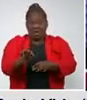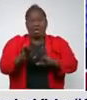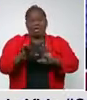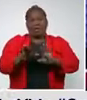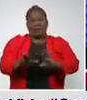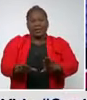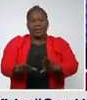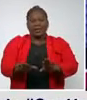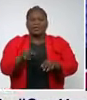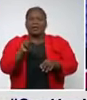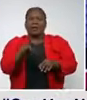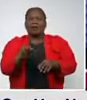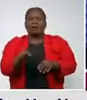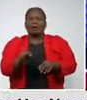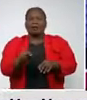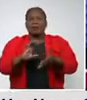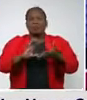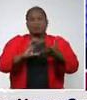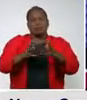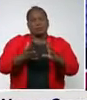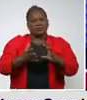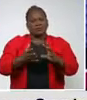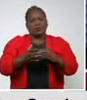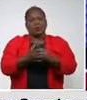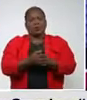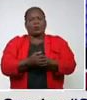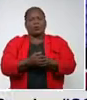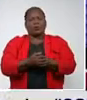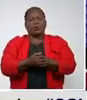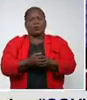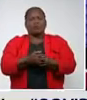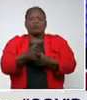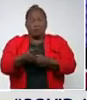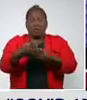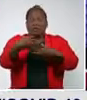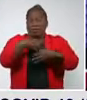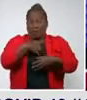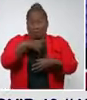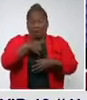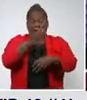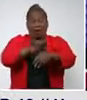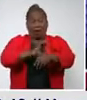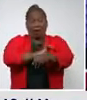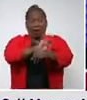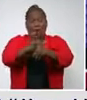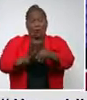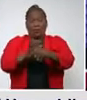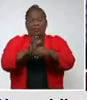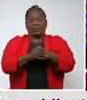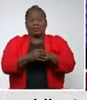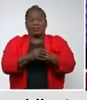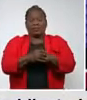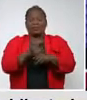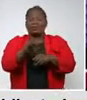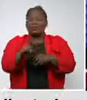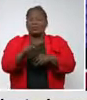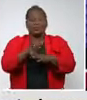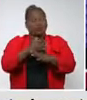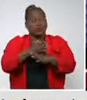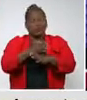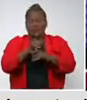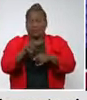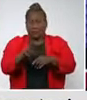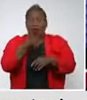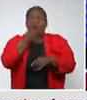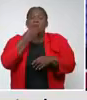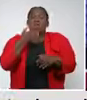quizás manifestaciones de complicación, tal vez que desarrolle la enfermedad, pero eso no quiere decir que no tenga la posibilidad de